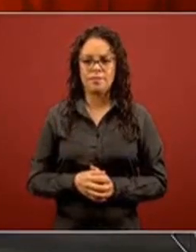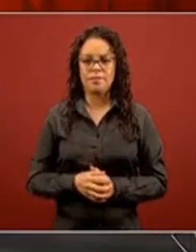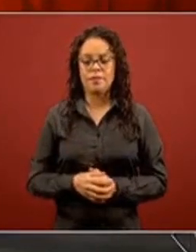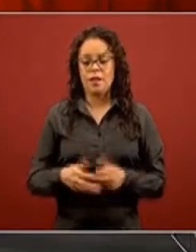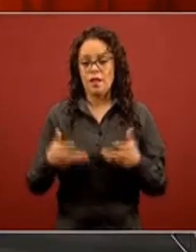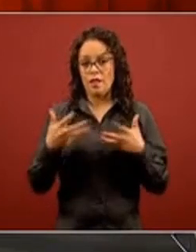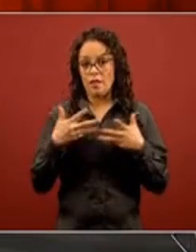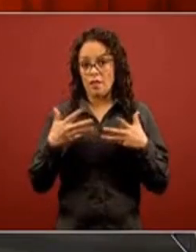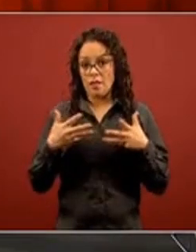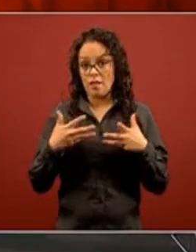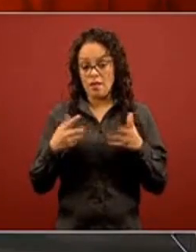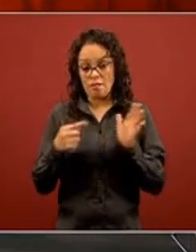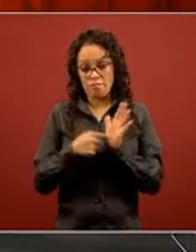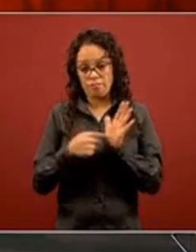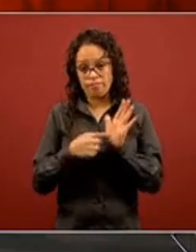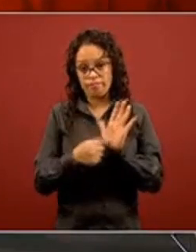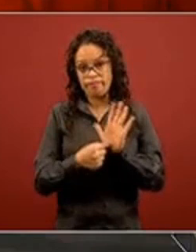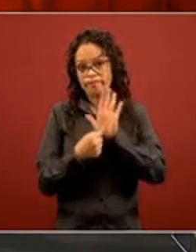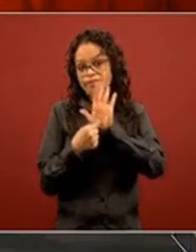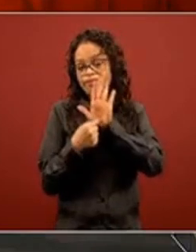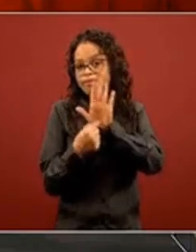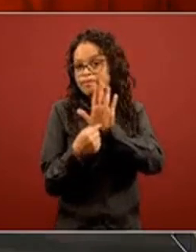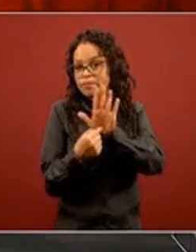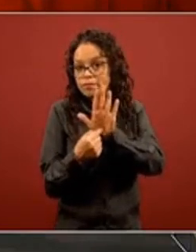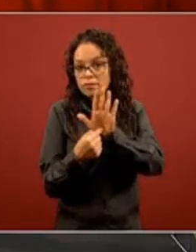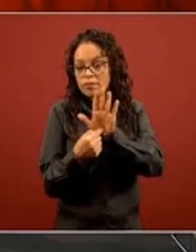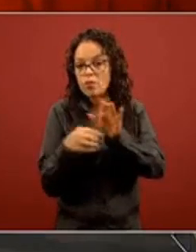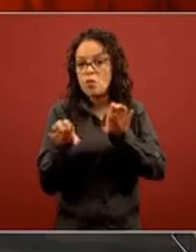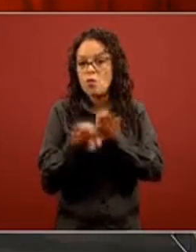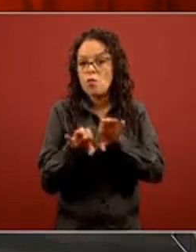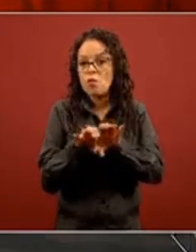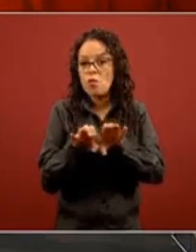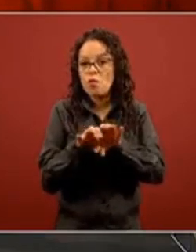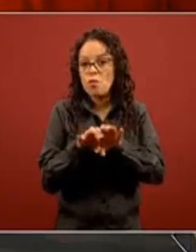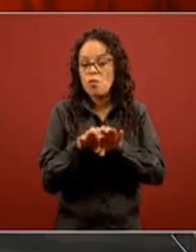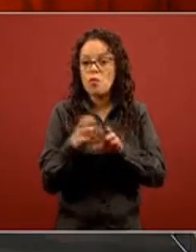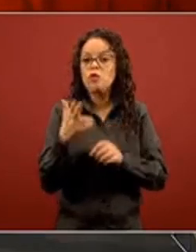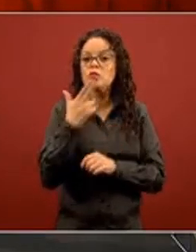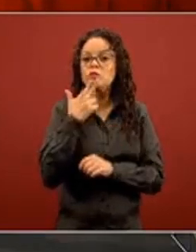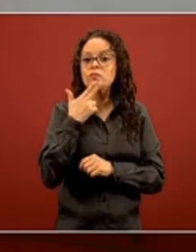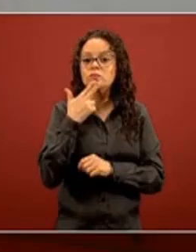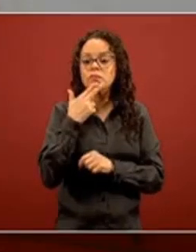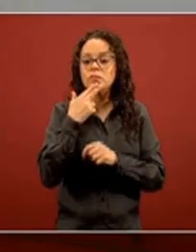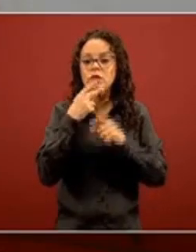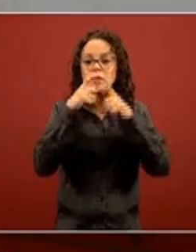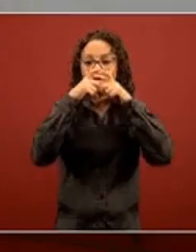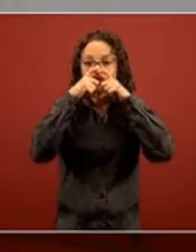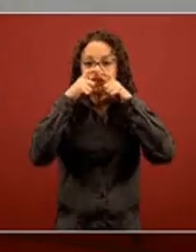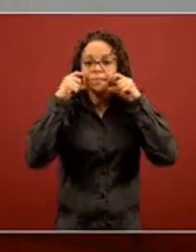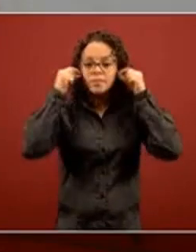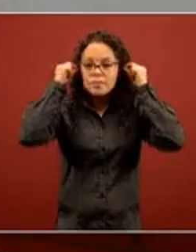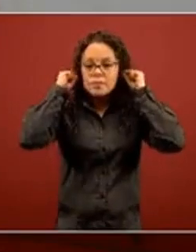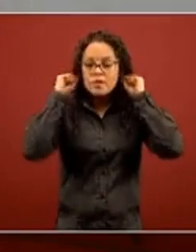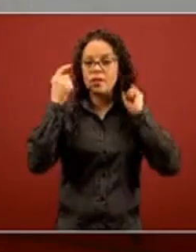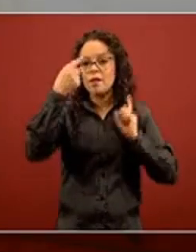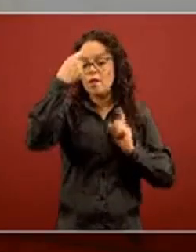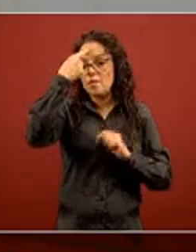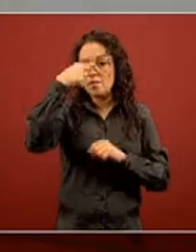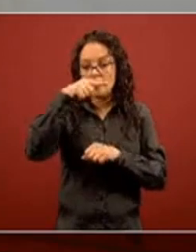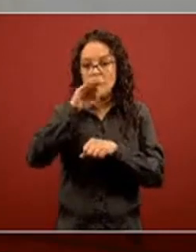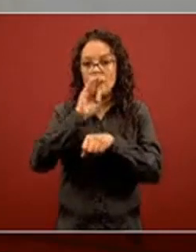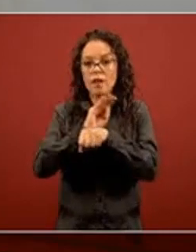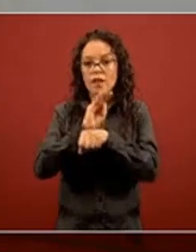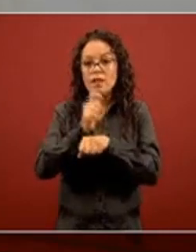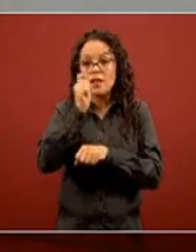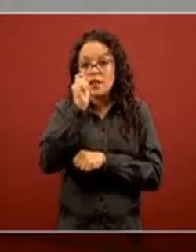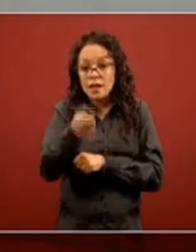sobre la utilidad de los cubrebocas como un mecanismo de protección a los demás,